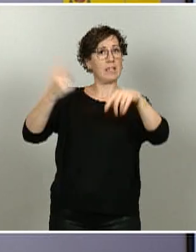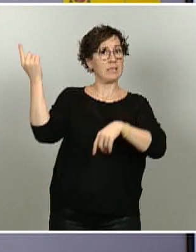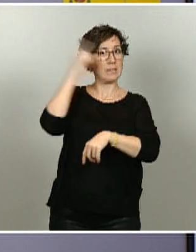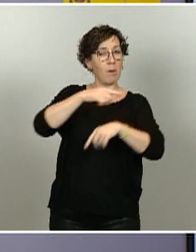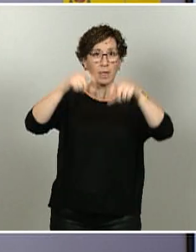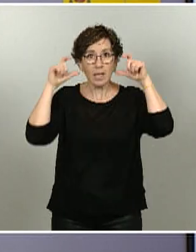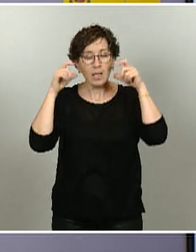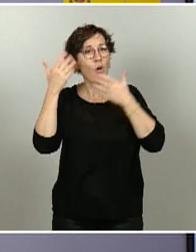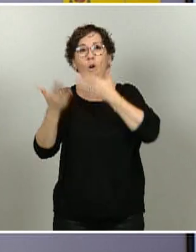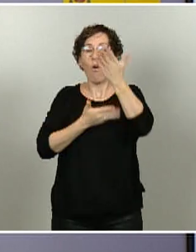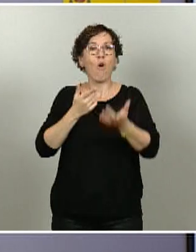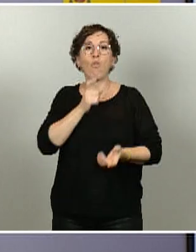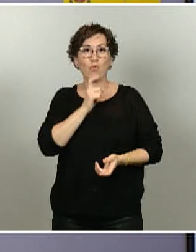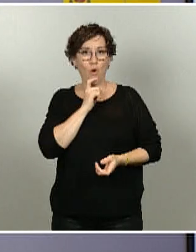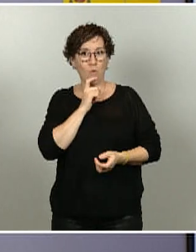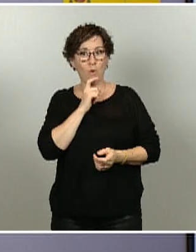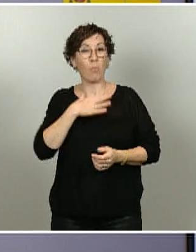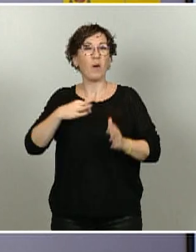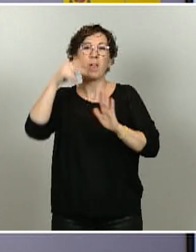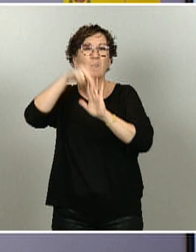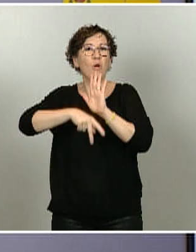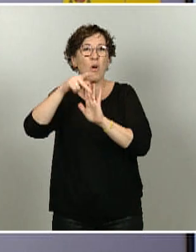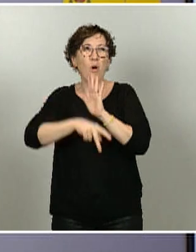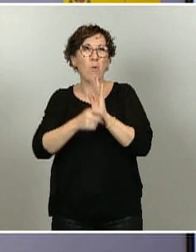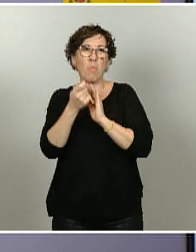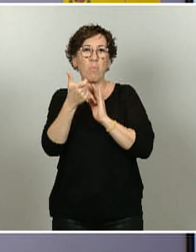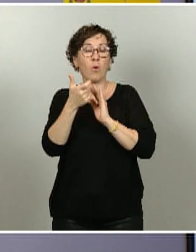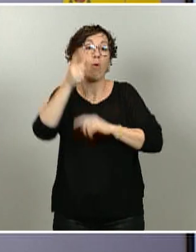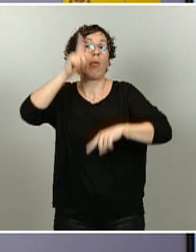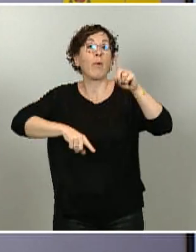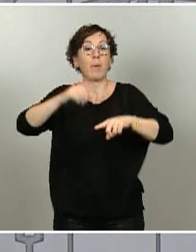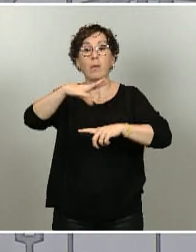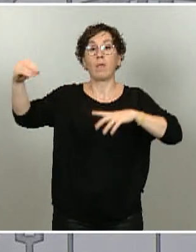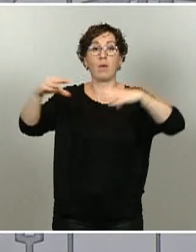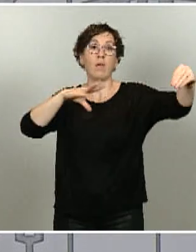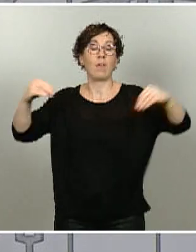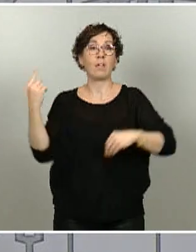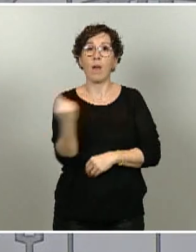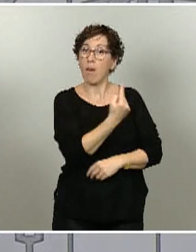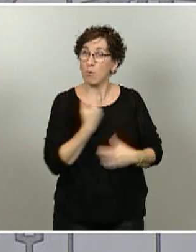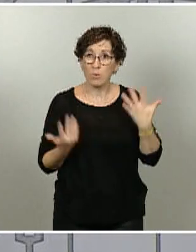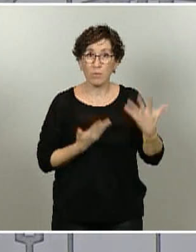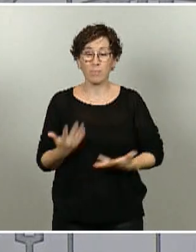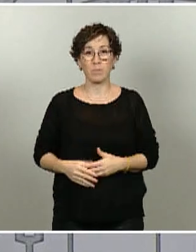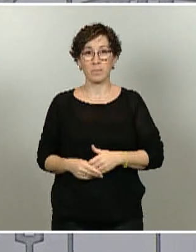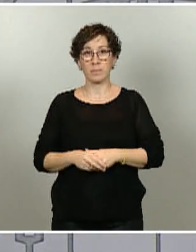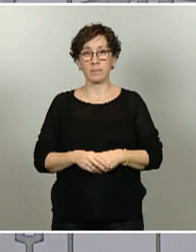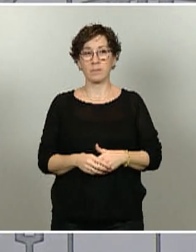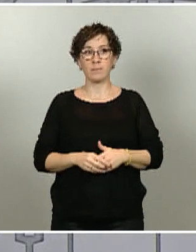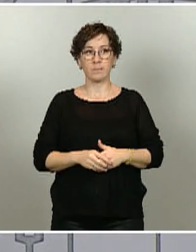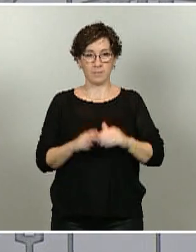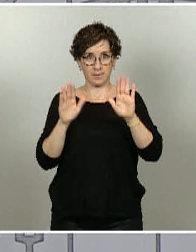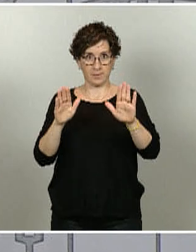¿No le parece una norma que puede dar lugar a interpretaciones muy subjetivas? Bueno, en principio vamos, primero el tema